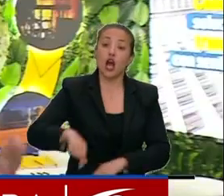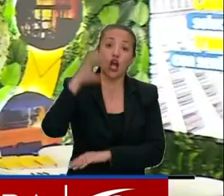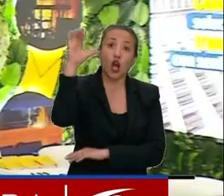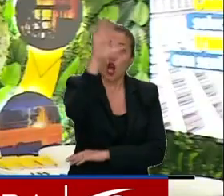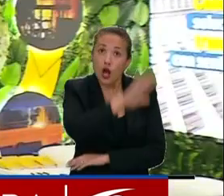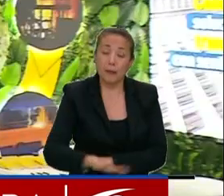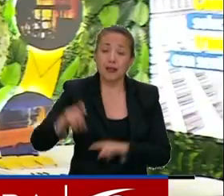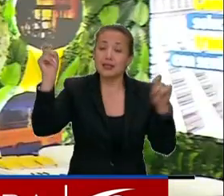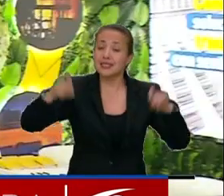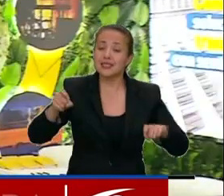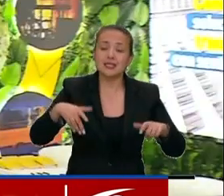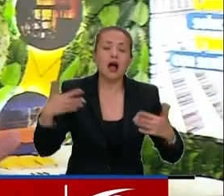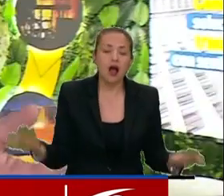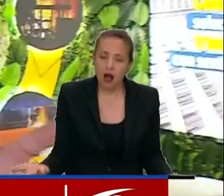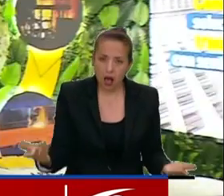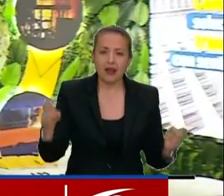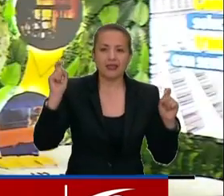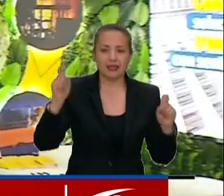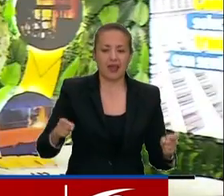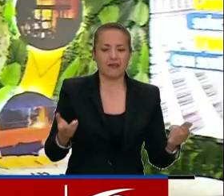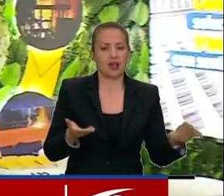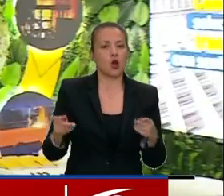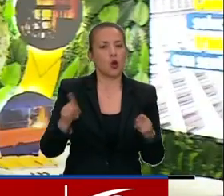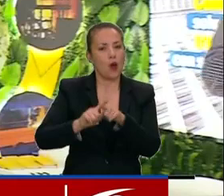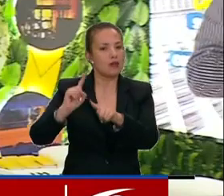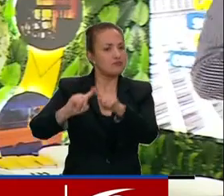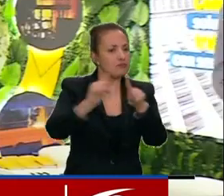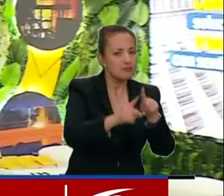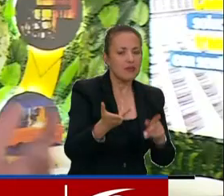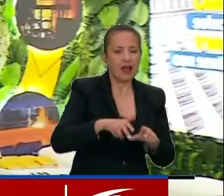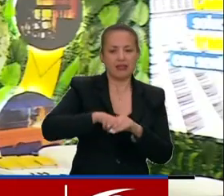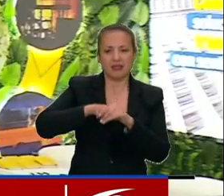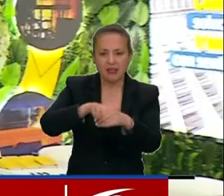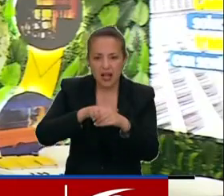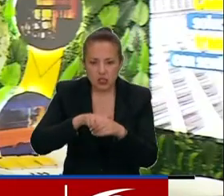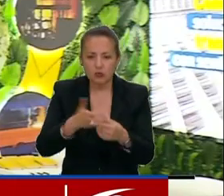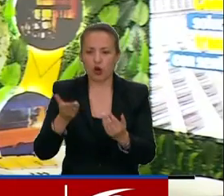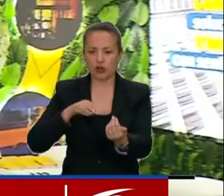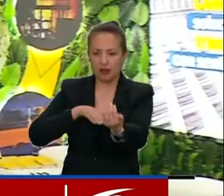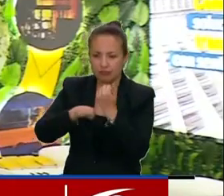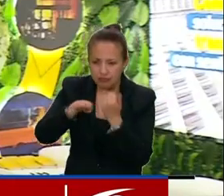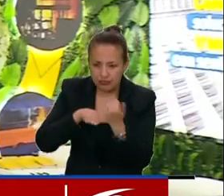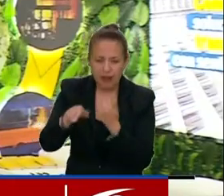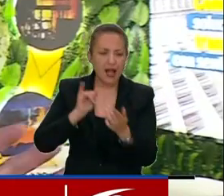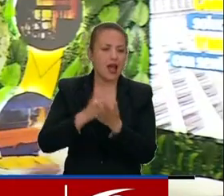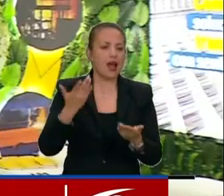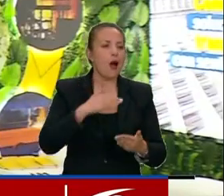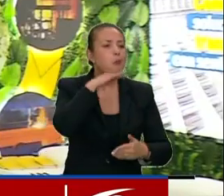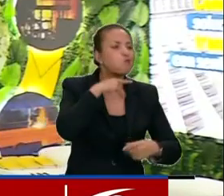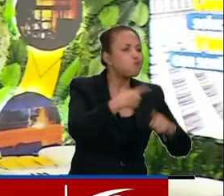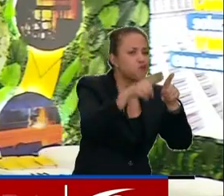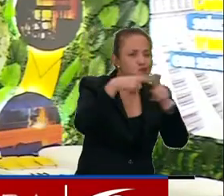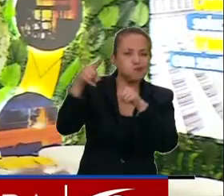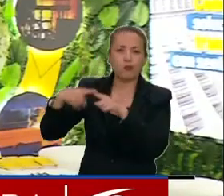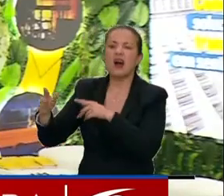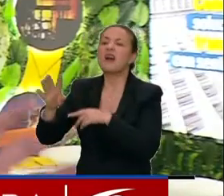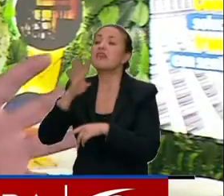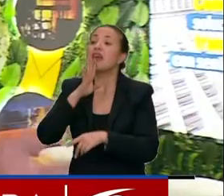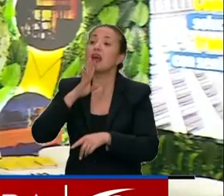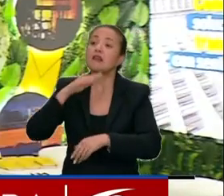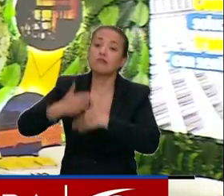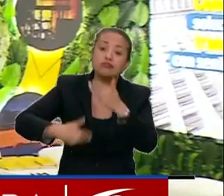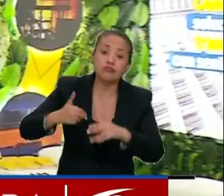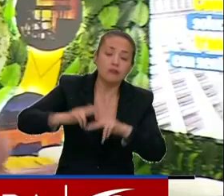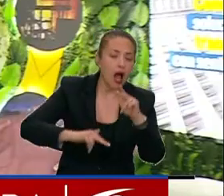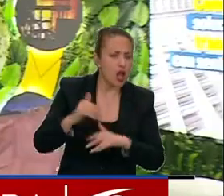que haya servicios de todo tipo, de transporte, de carretera, de disponibilidad. No importa quién los haga y cuánto dura, el